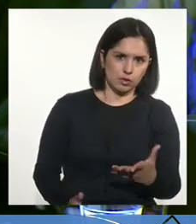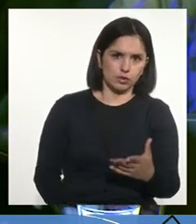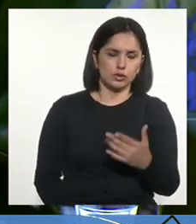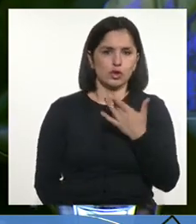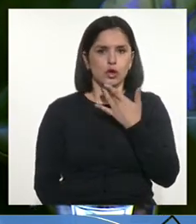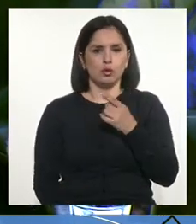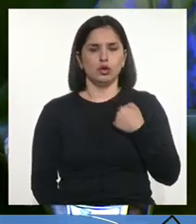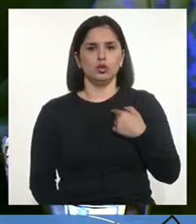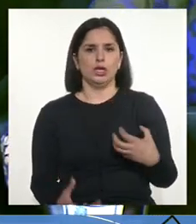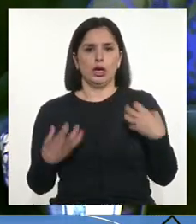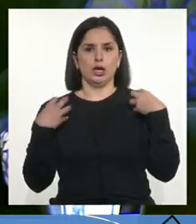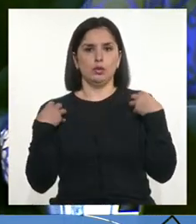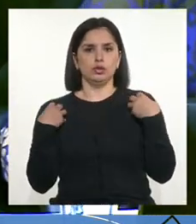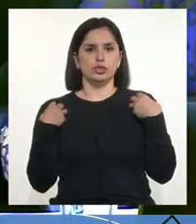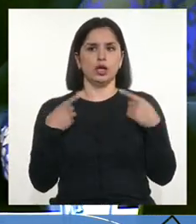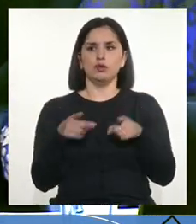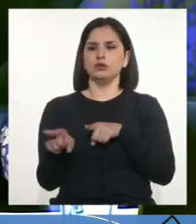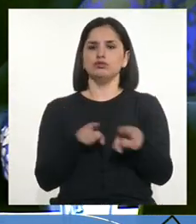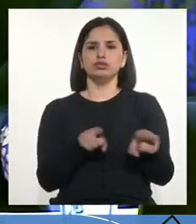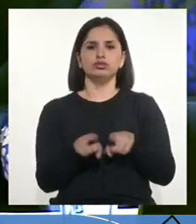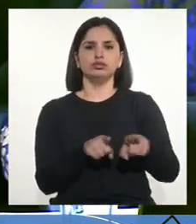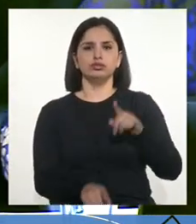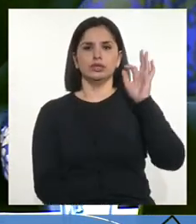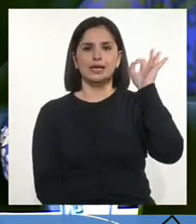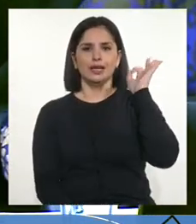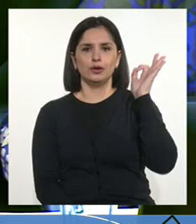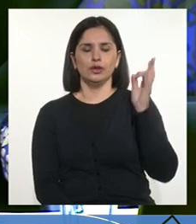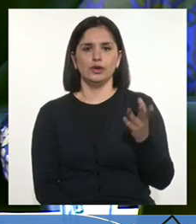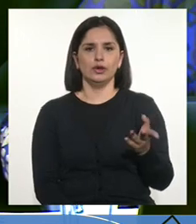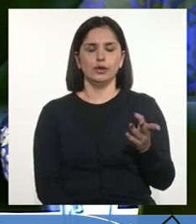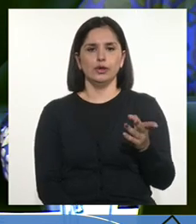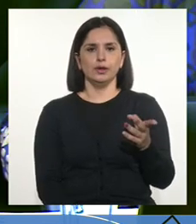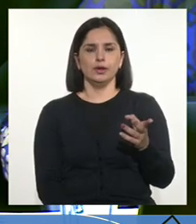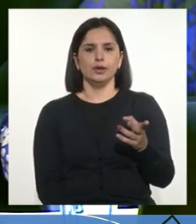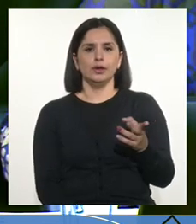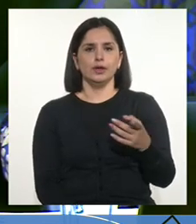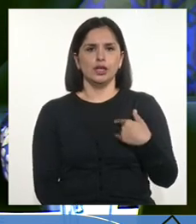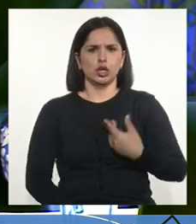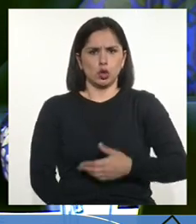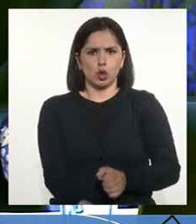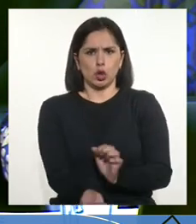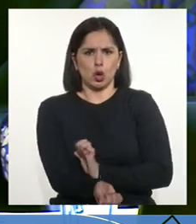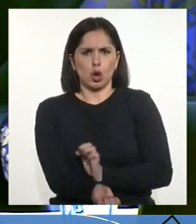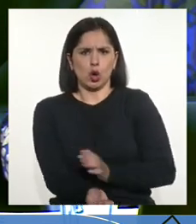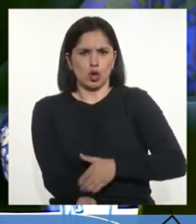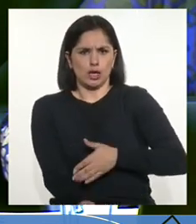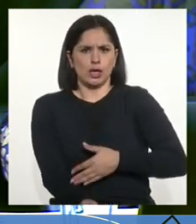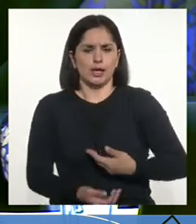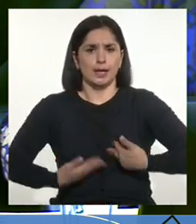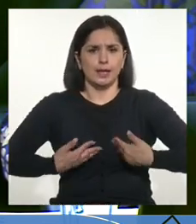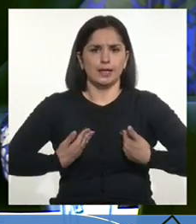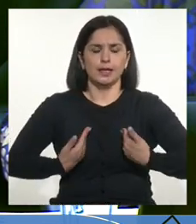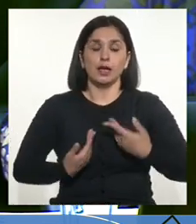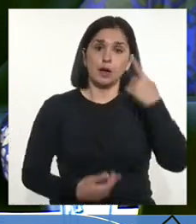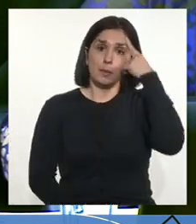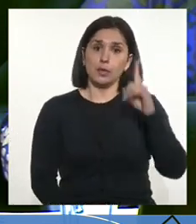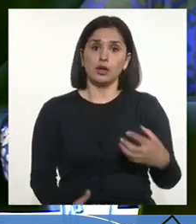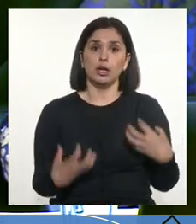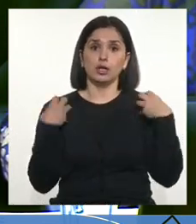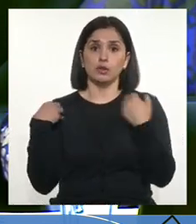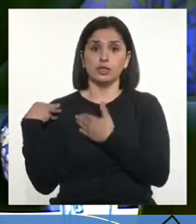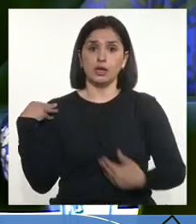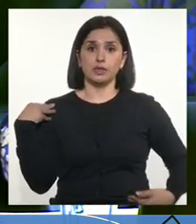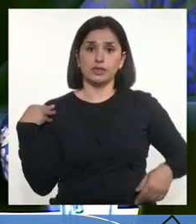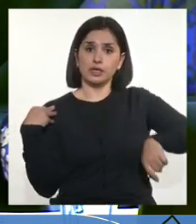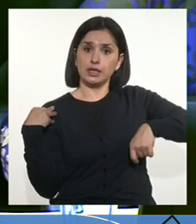que dirigir las sesiones muchas veces con energía la labor del presidente del